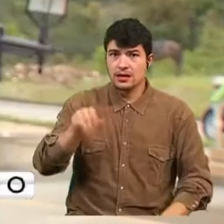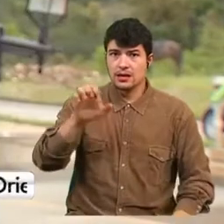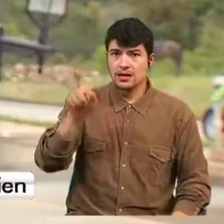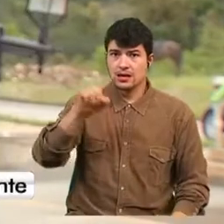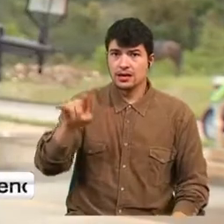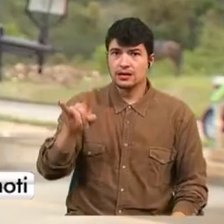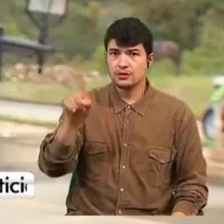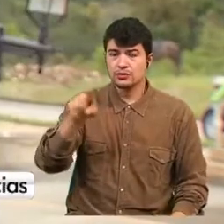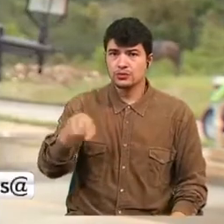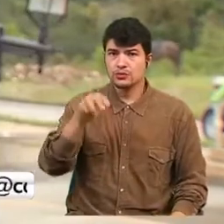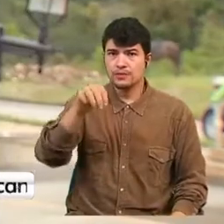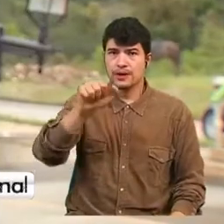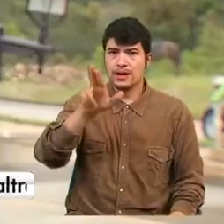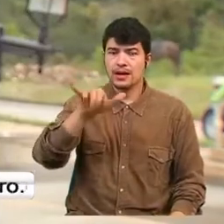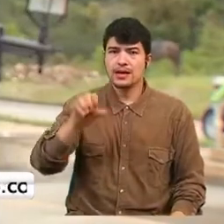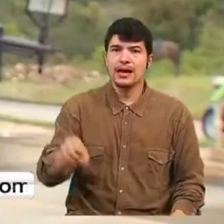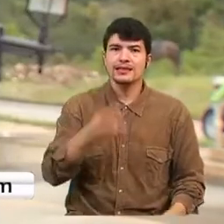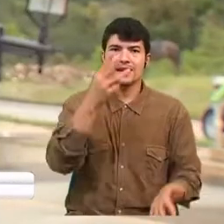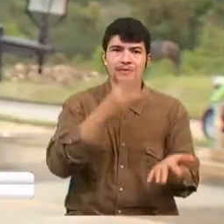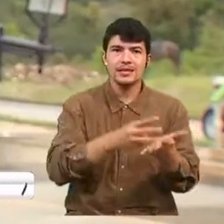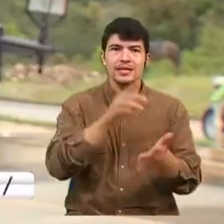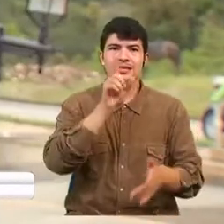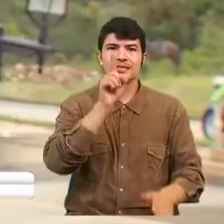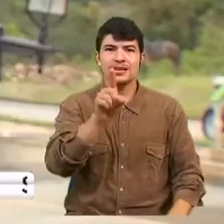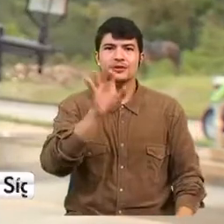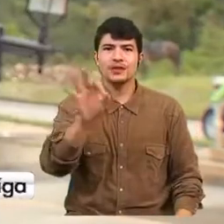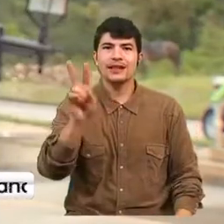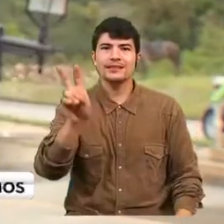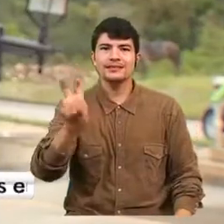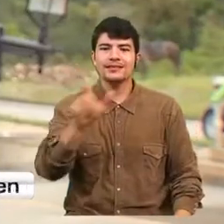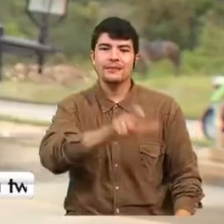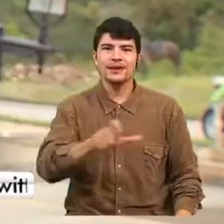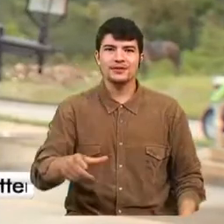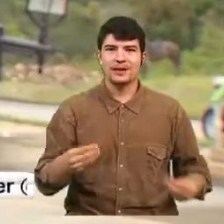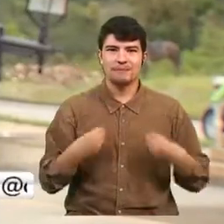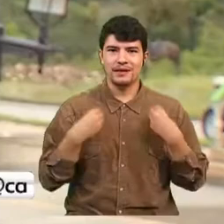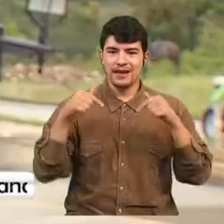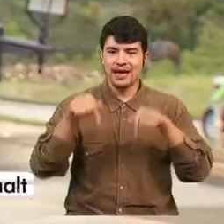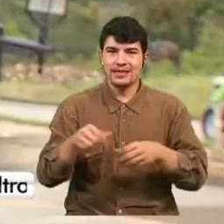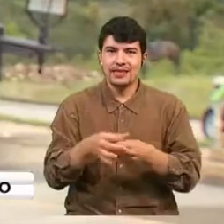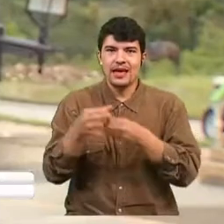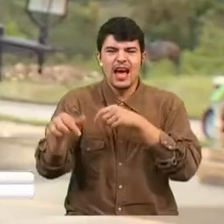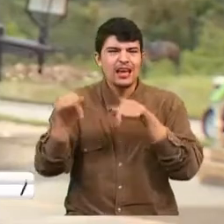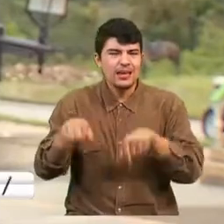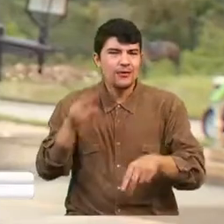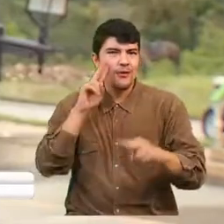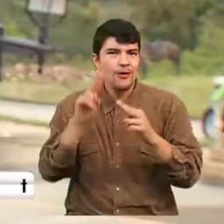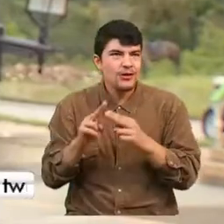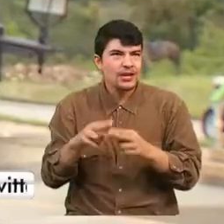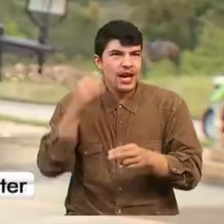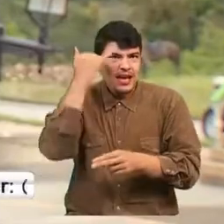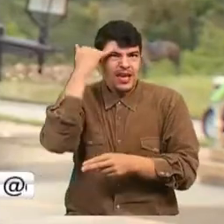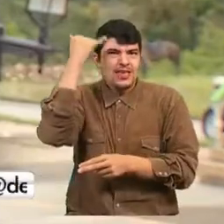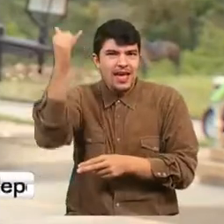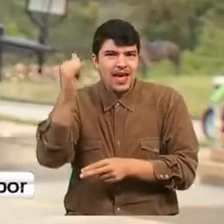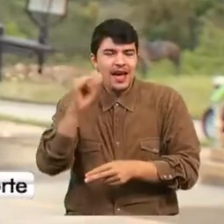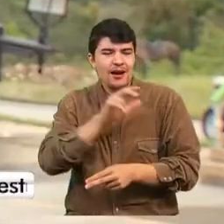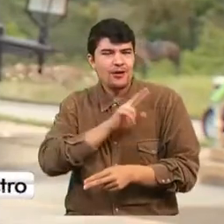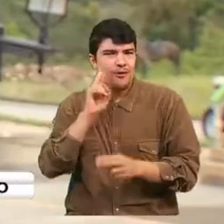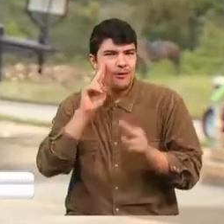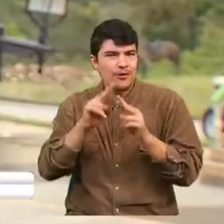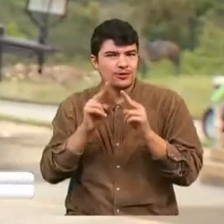aproximadamente 3.137 habitantes y desde acá vamos a conocer su idiosincrasia, también vamos a conocer a sus habitantes y